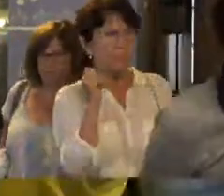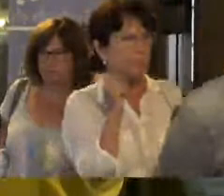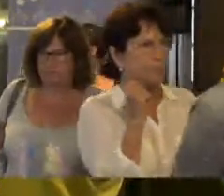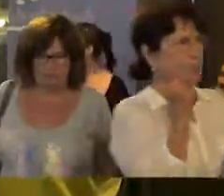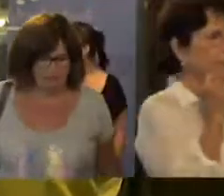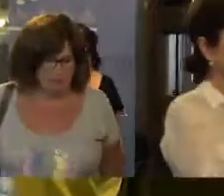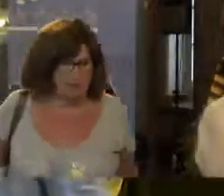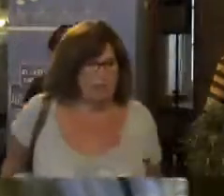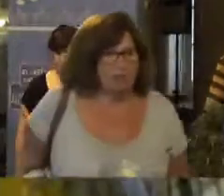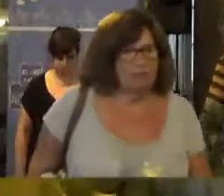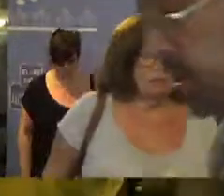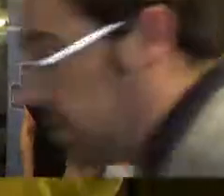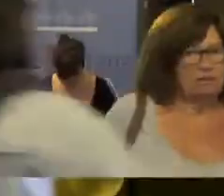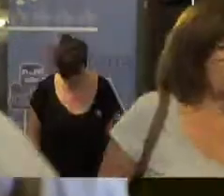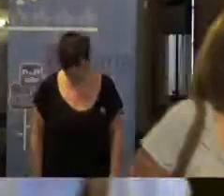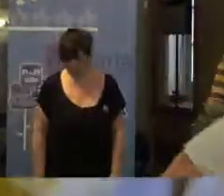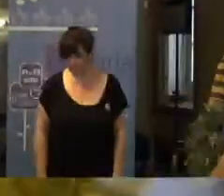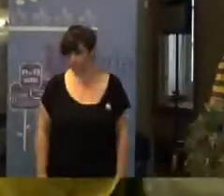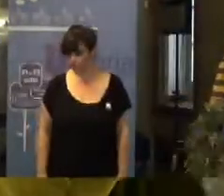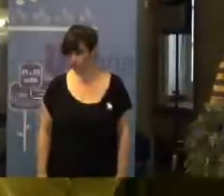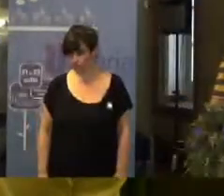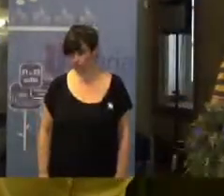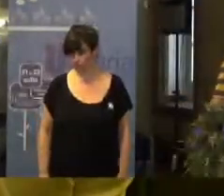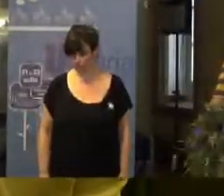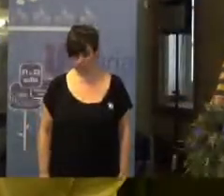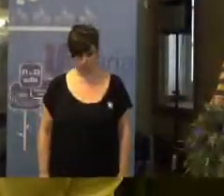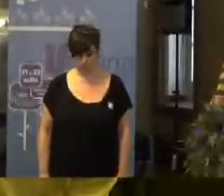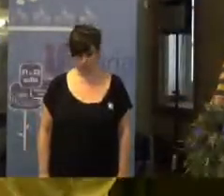Como las cantantes de orquesta te tocan estas...